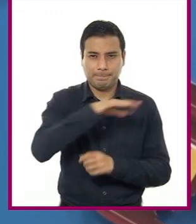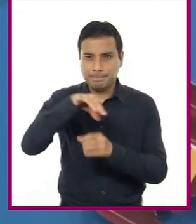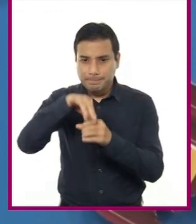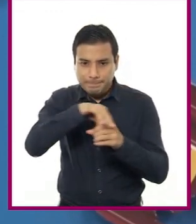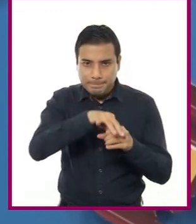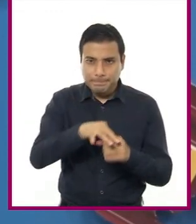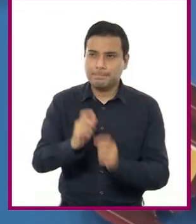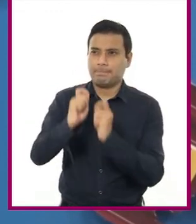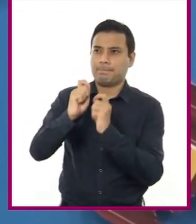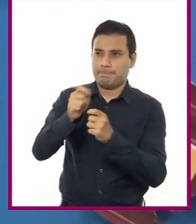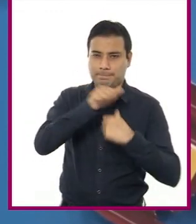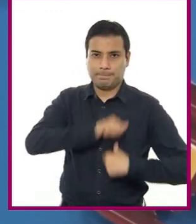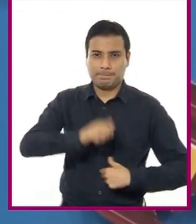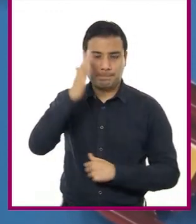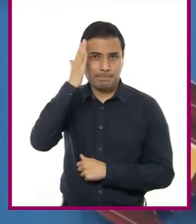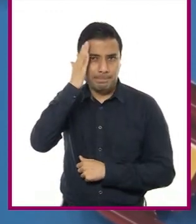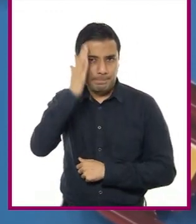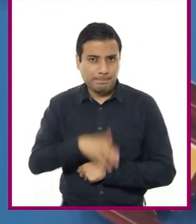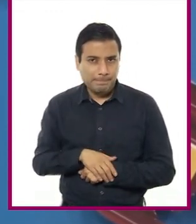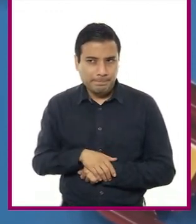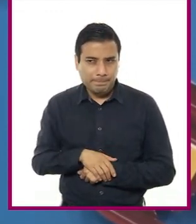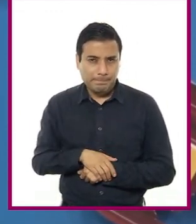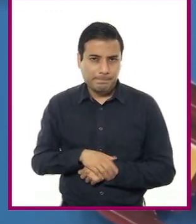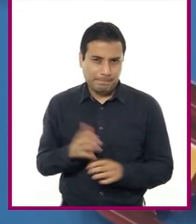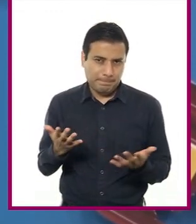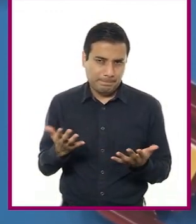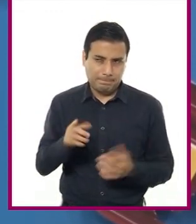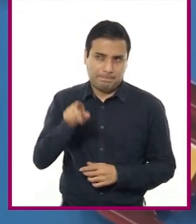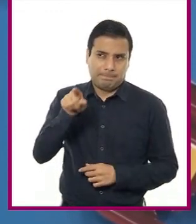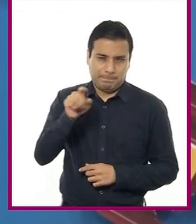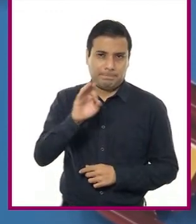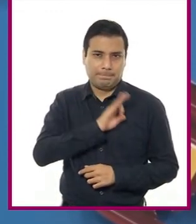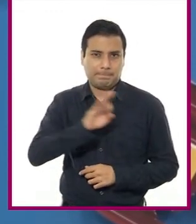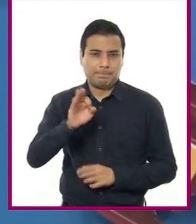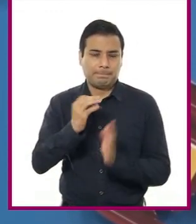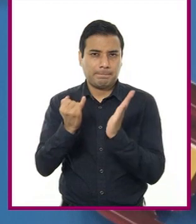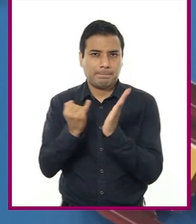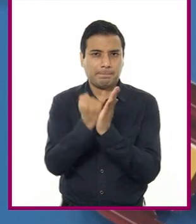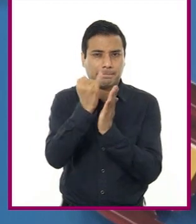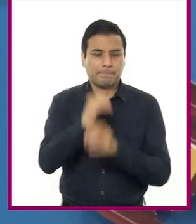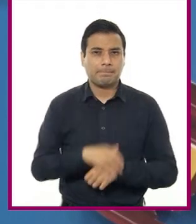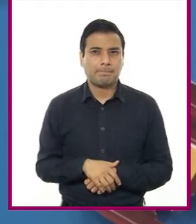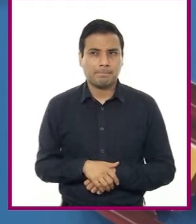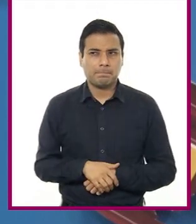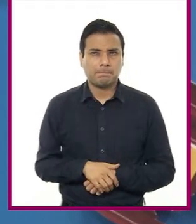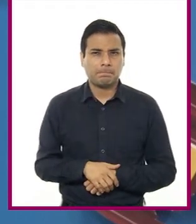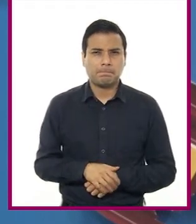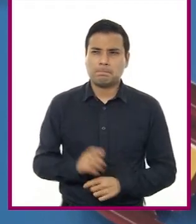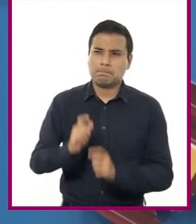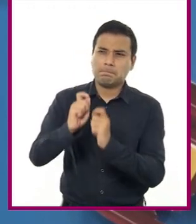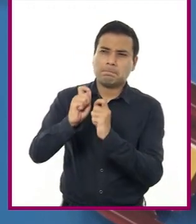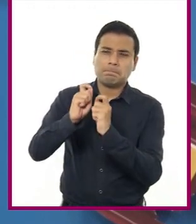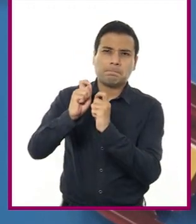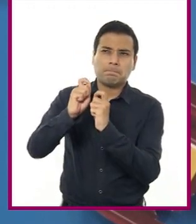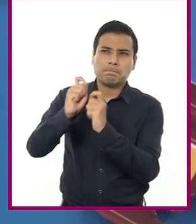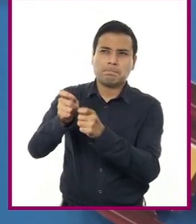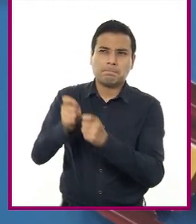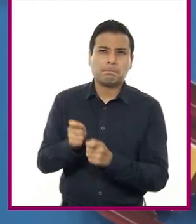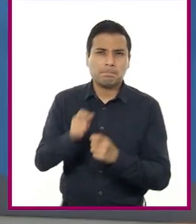sus miembros y a las instituciones de gobierno para tomar decisiones, ¿cómo es que estos ganan autoridad ante